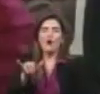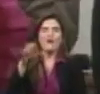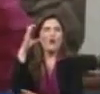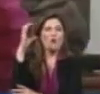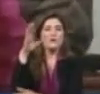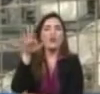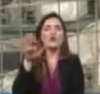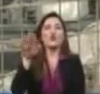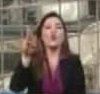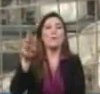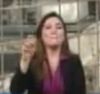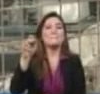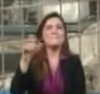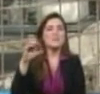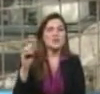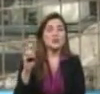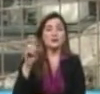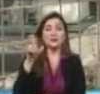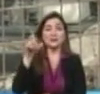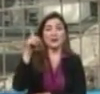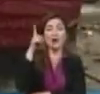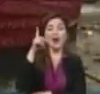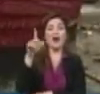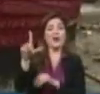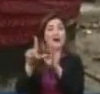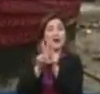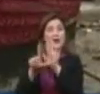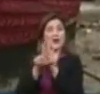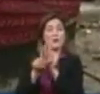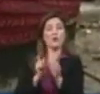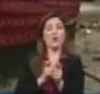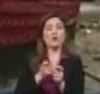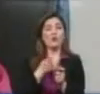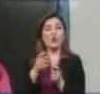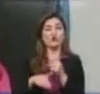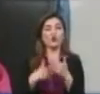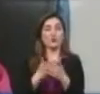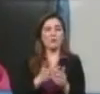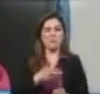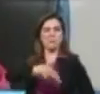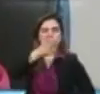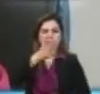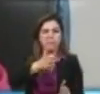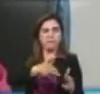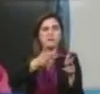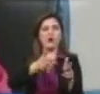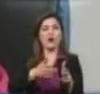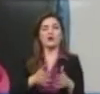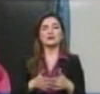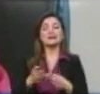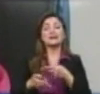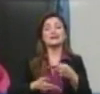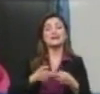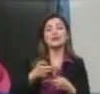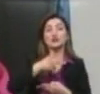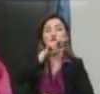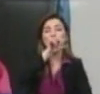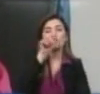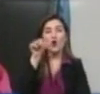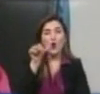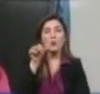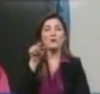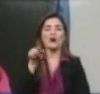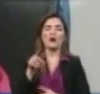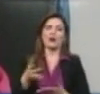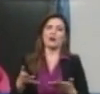cuenta que en ese sector impera la ley del metal, de la plata y del plomo. Y este tráfico en especial genera